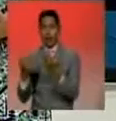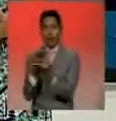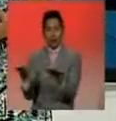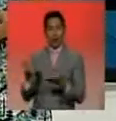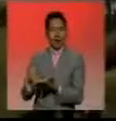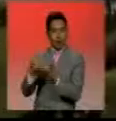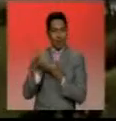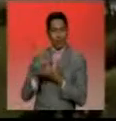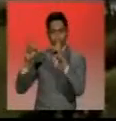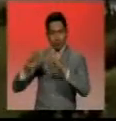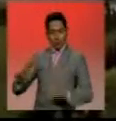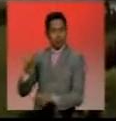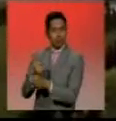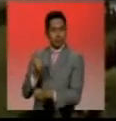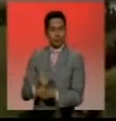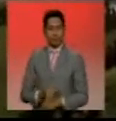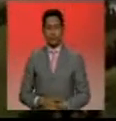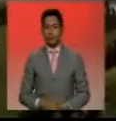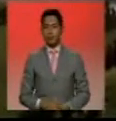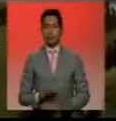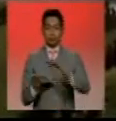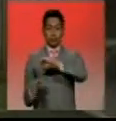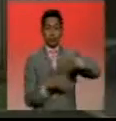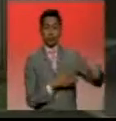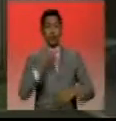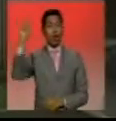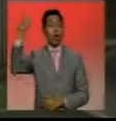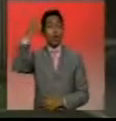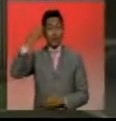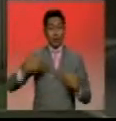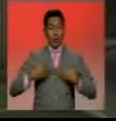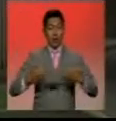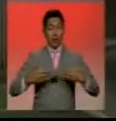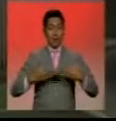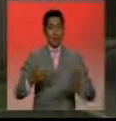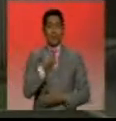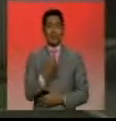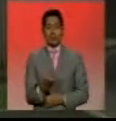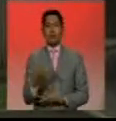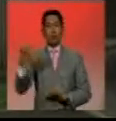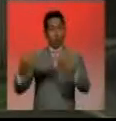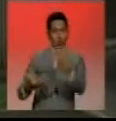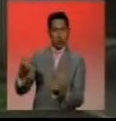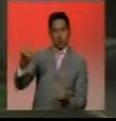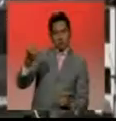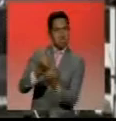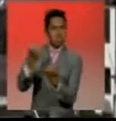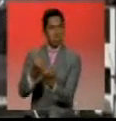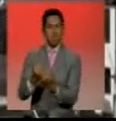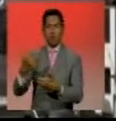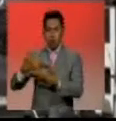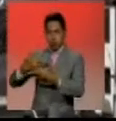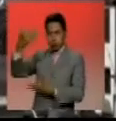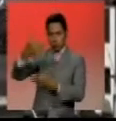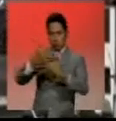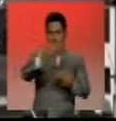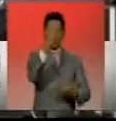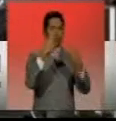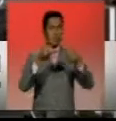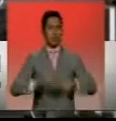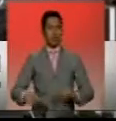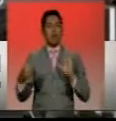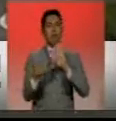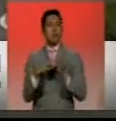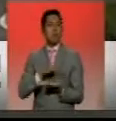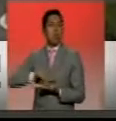y el gobierno de panamá aseguró que cooperará con la justicia por el escándalo mundial tras la filtración de documentos sobre paraísos